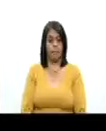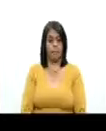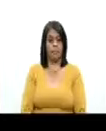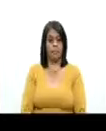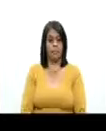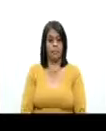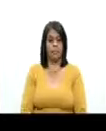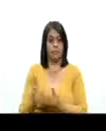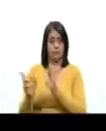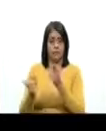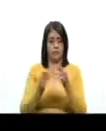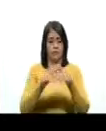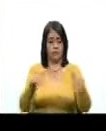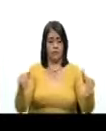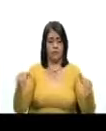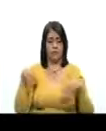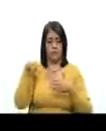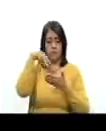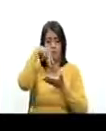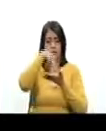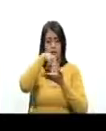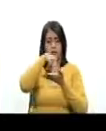Le invitamos a la tribuna de oradores.